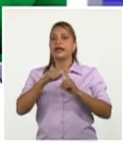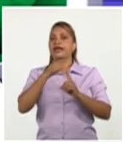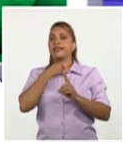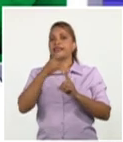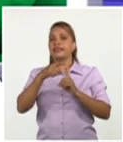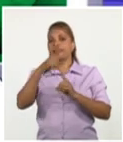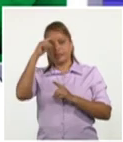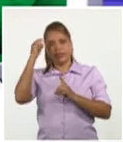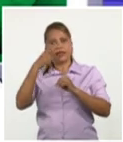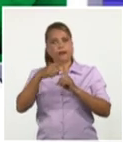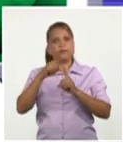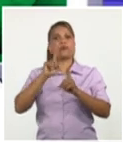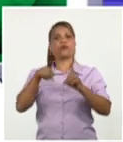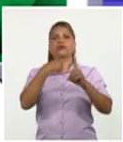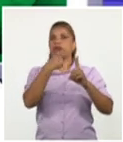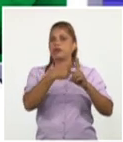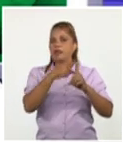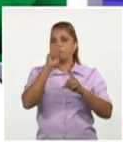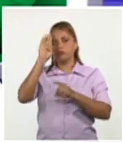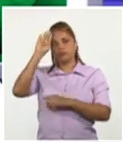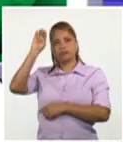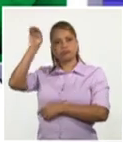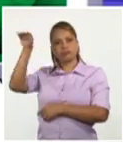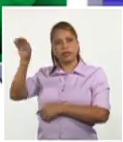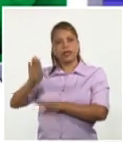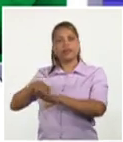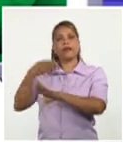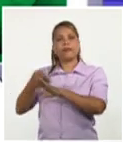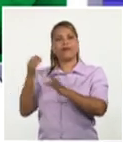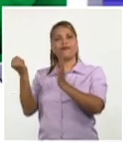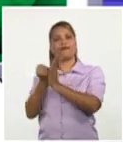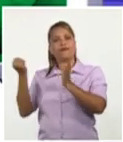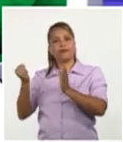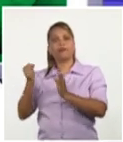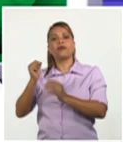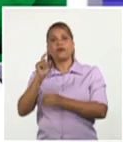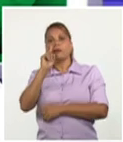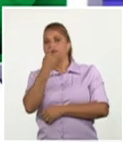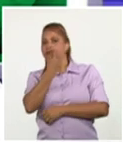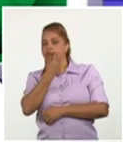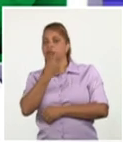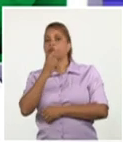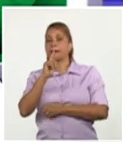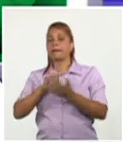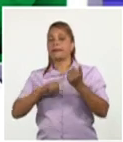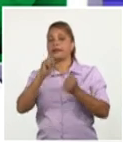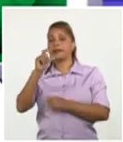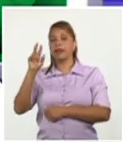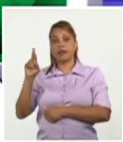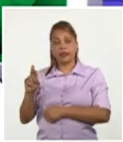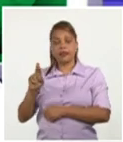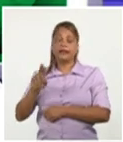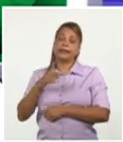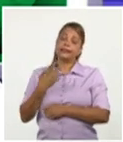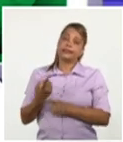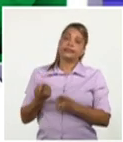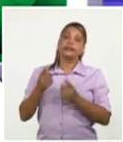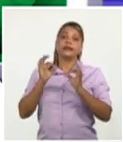ingresó, después se confirmó por el PCR y lamentablemente, y por las complicaciones que